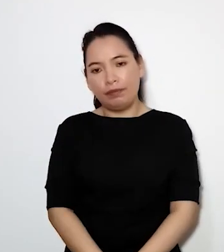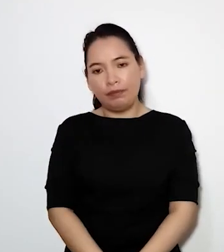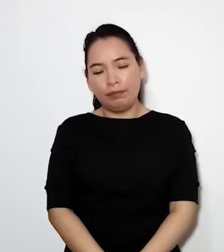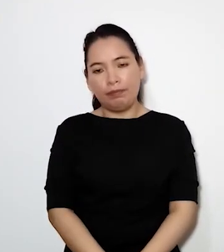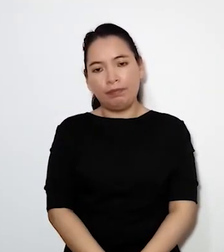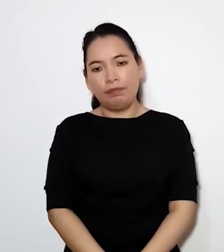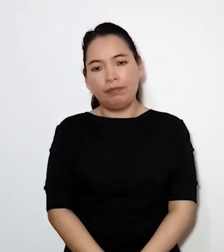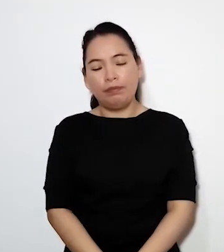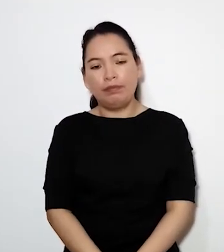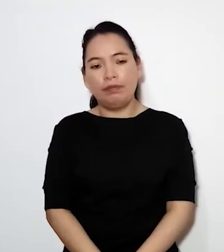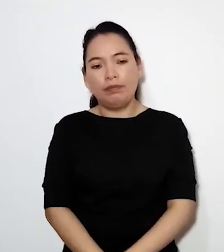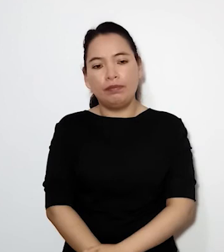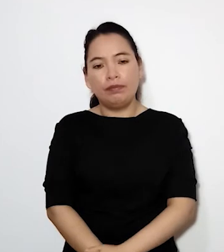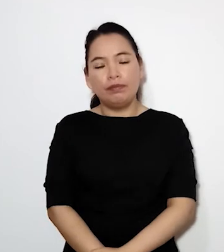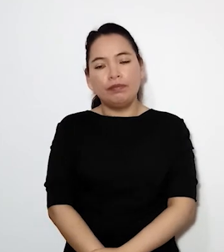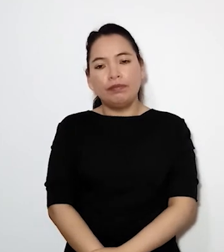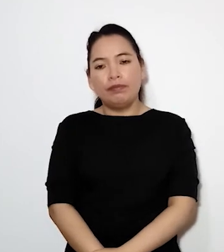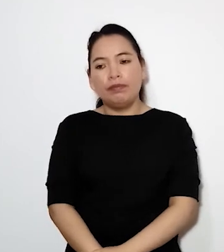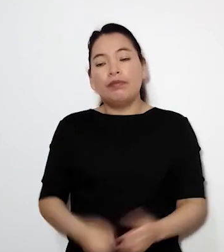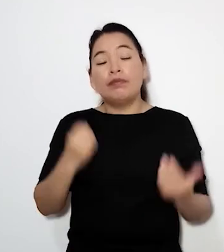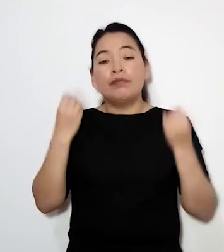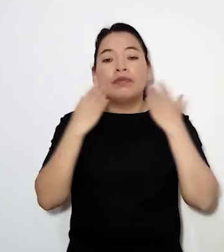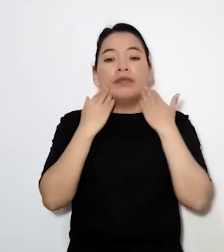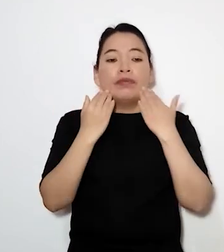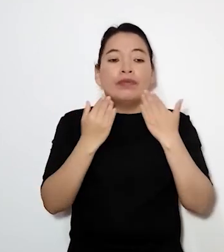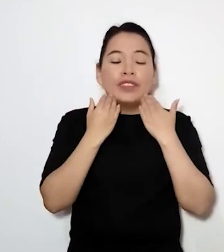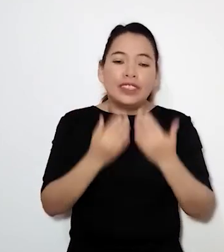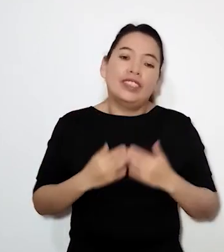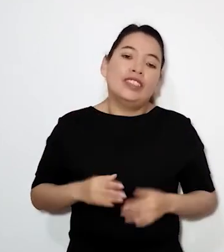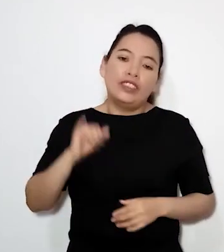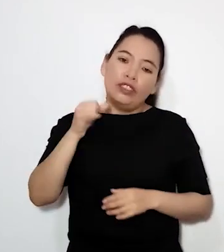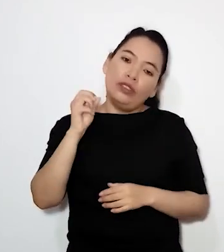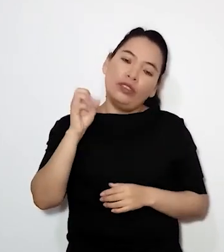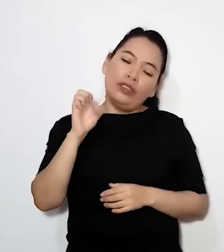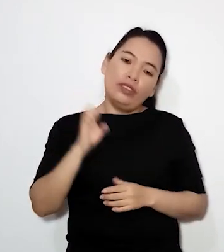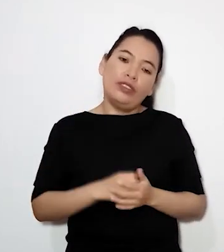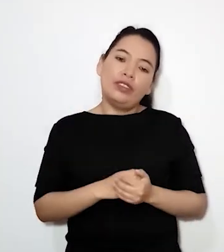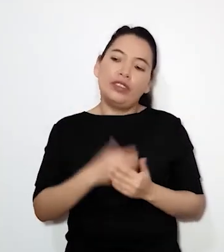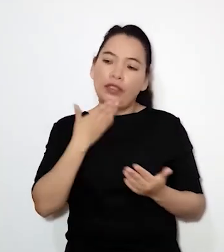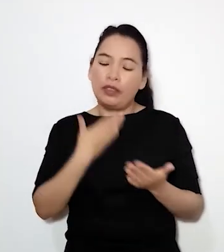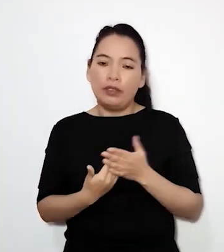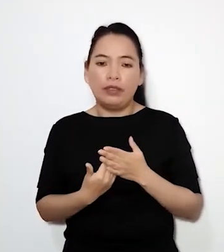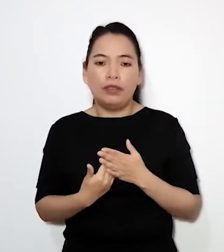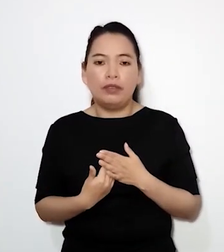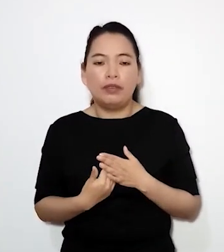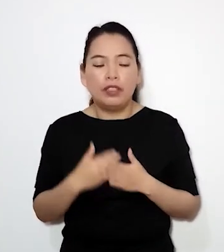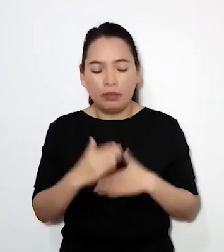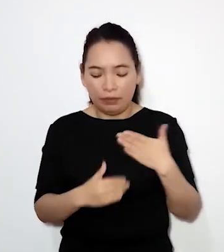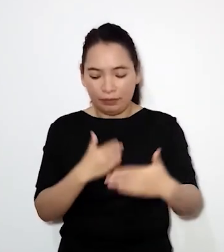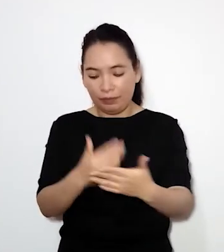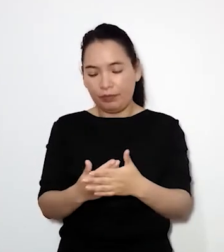Muchísimas gracias, José Alfredo. Y vamos de seguido con Celeste.